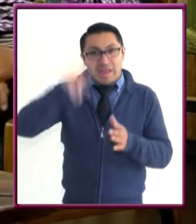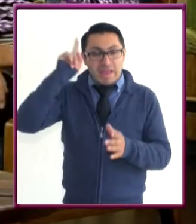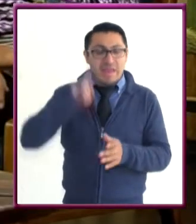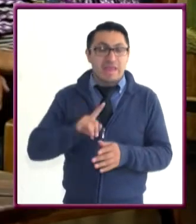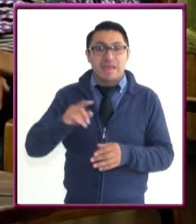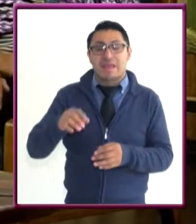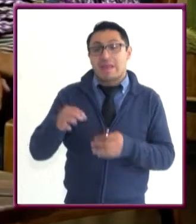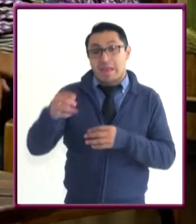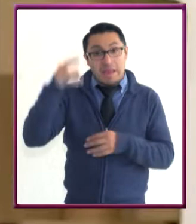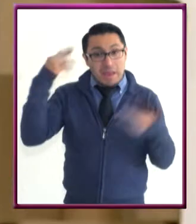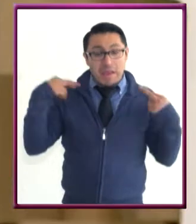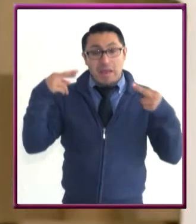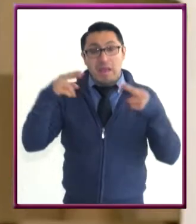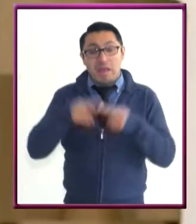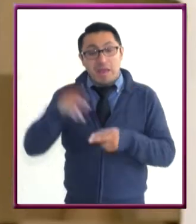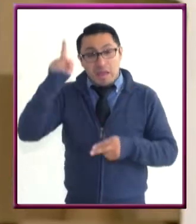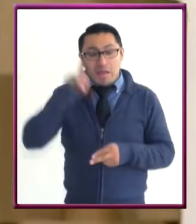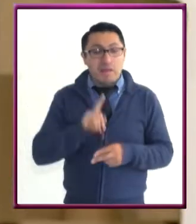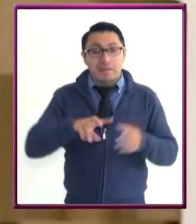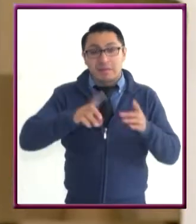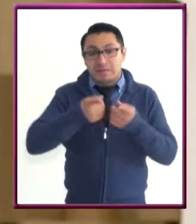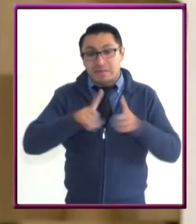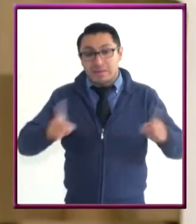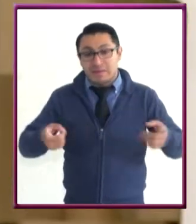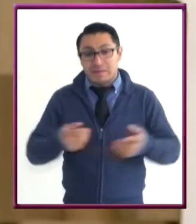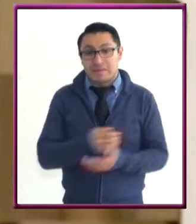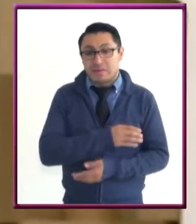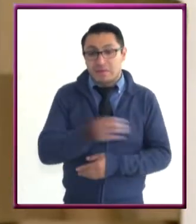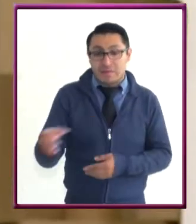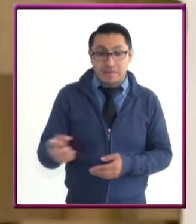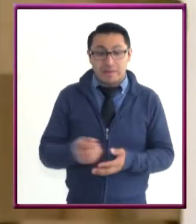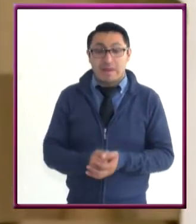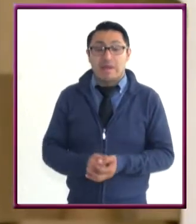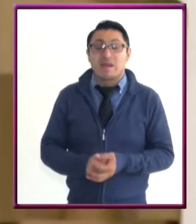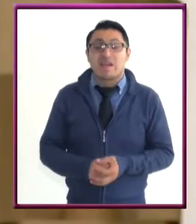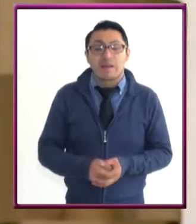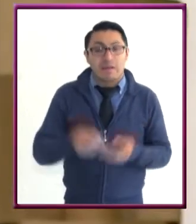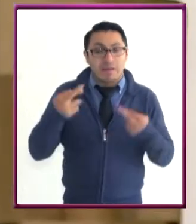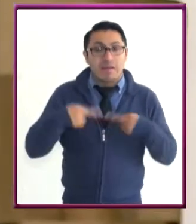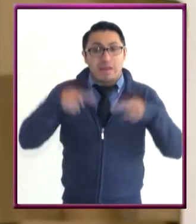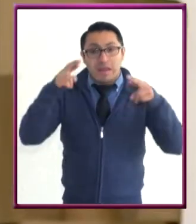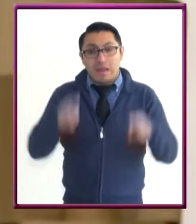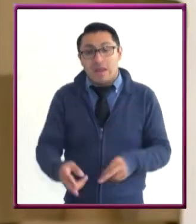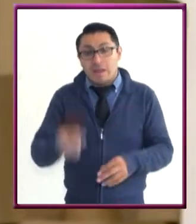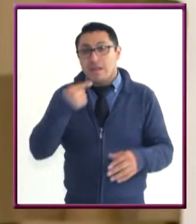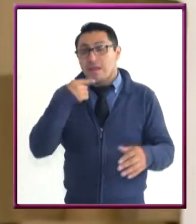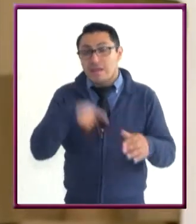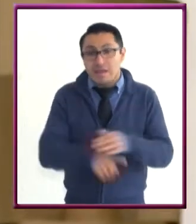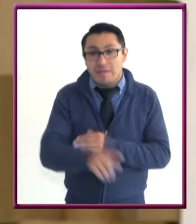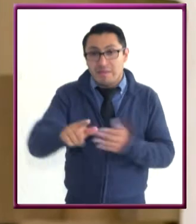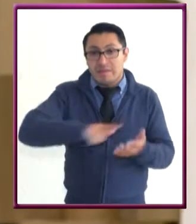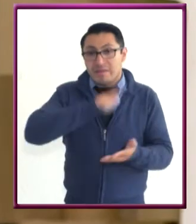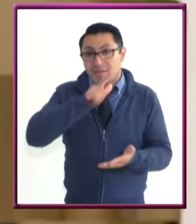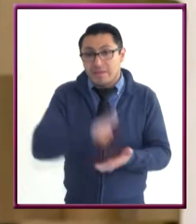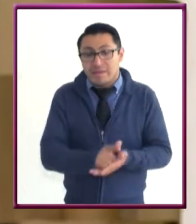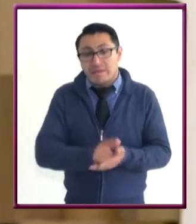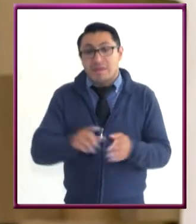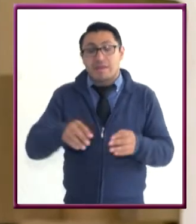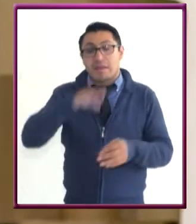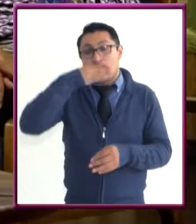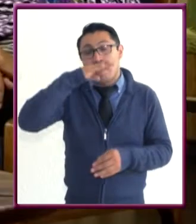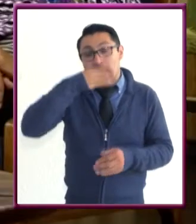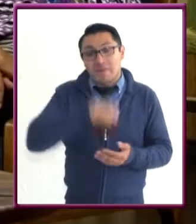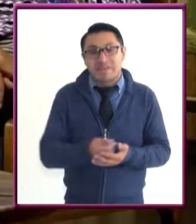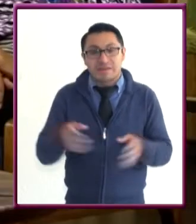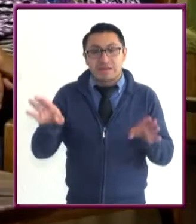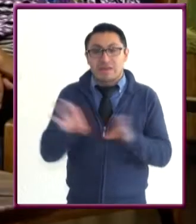y maestra en desarrollo rural. Es además directora de la Fundación Semillas de Vida y representante de la demanda legal contra la siembra de maíz